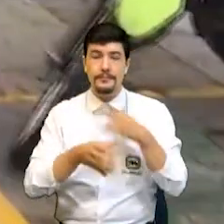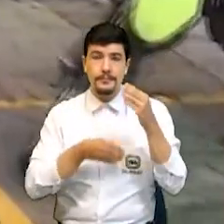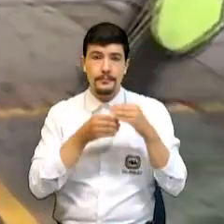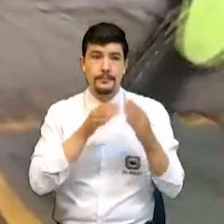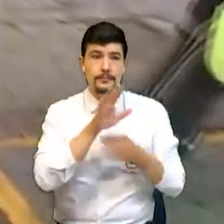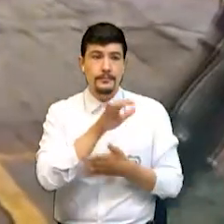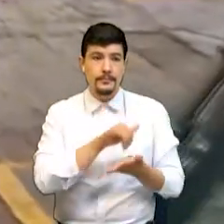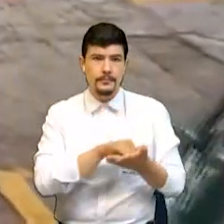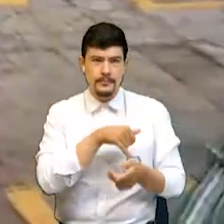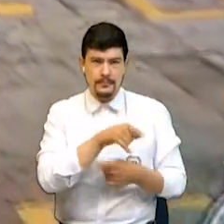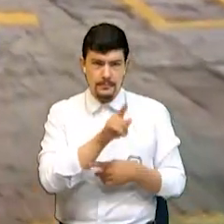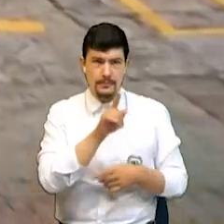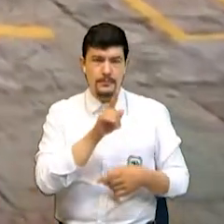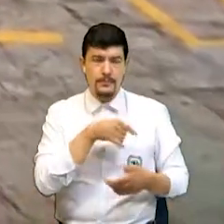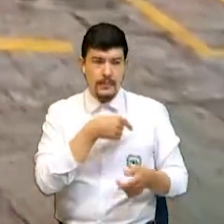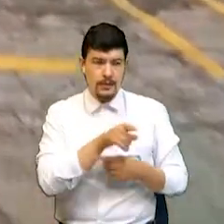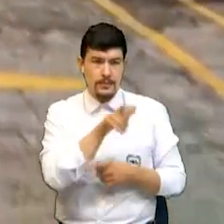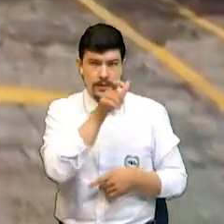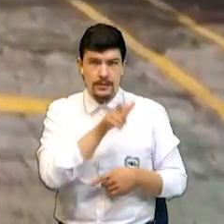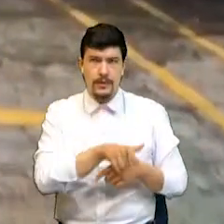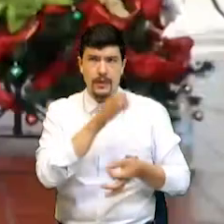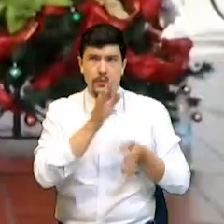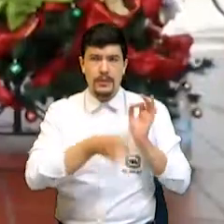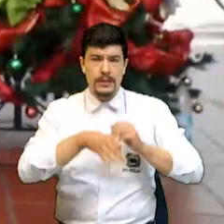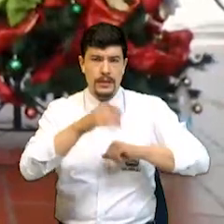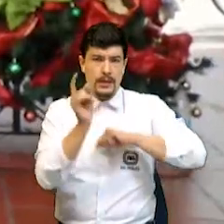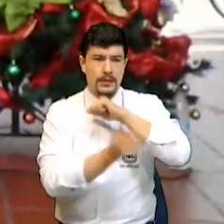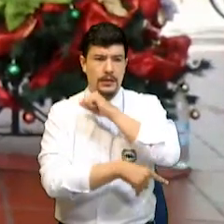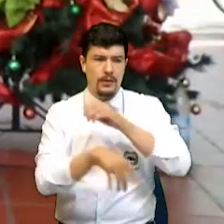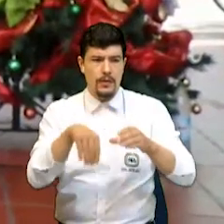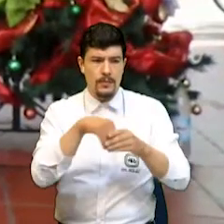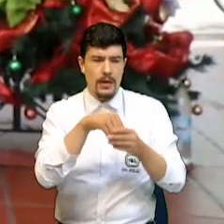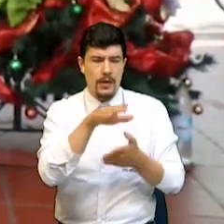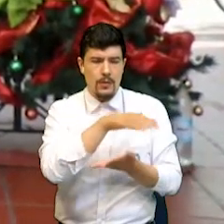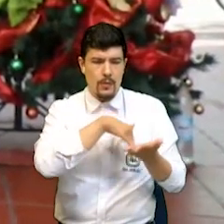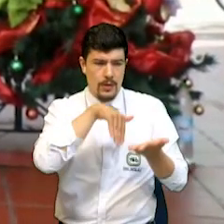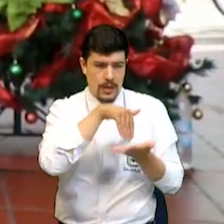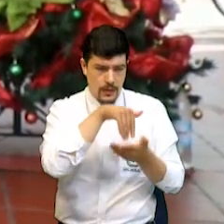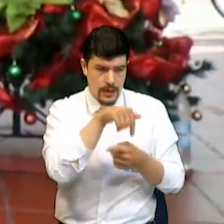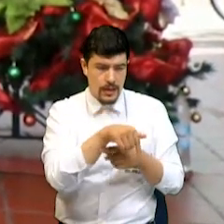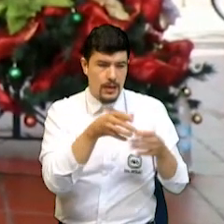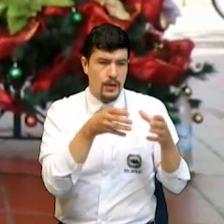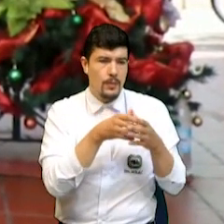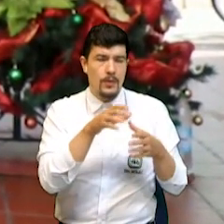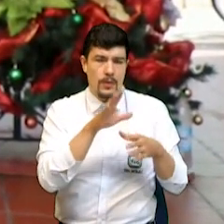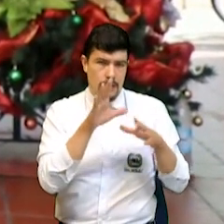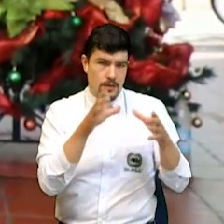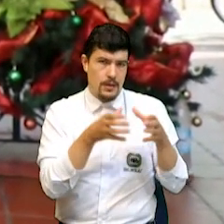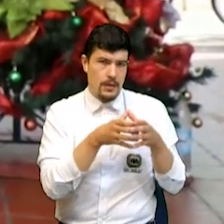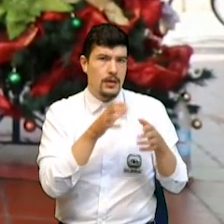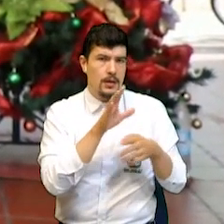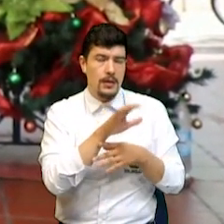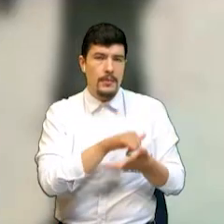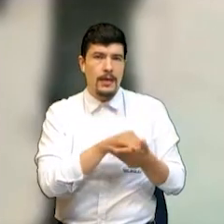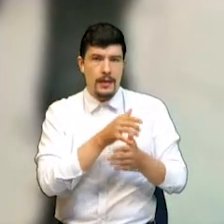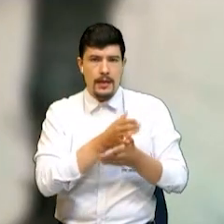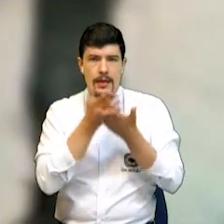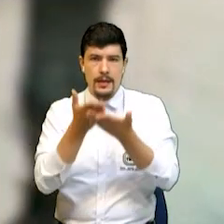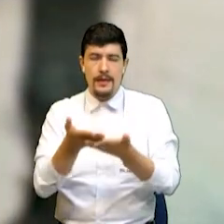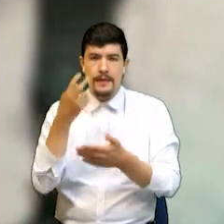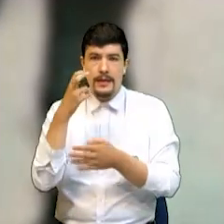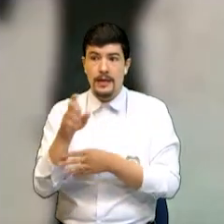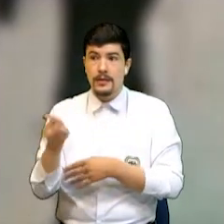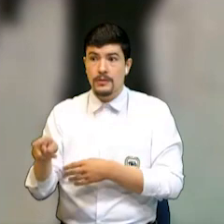el cual fue perdone judicial izado por parte de unidades aquí en los cuadrantes de la de la estación y dejado disposición de la fiscalía